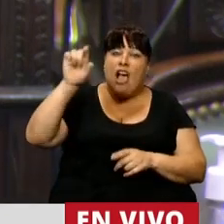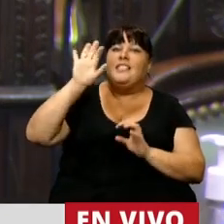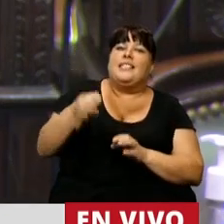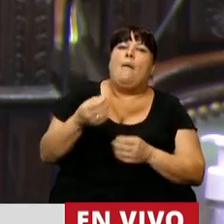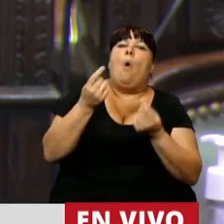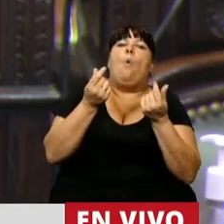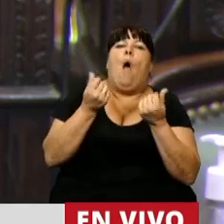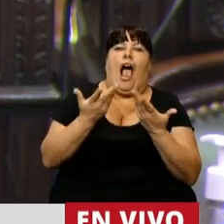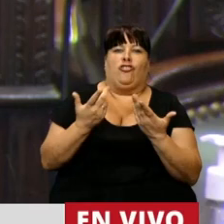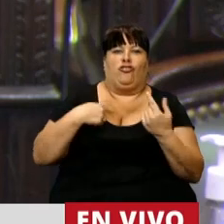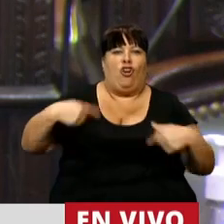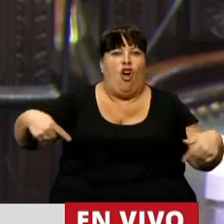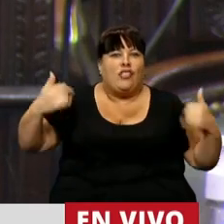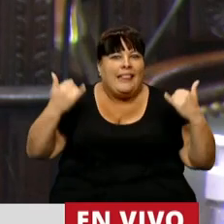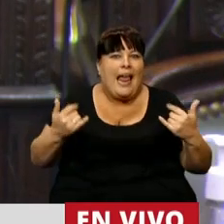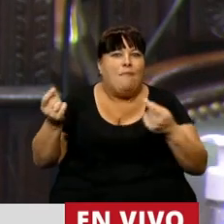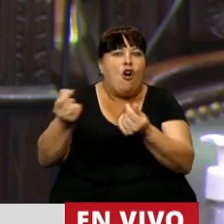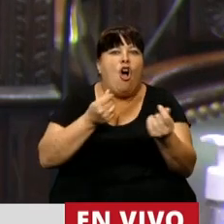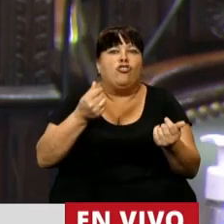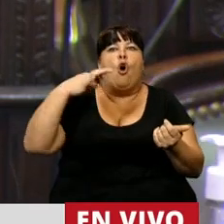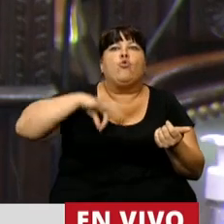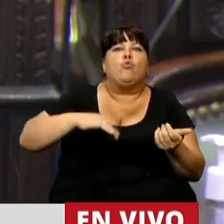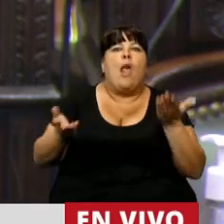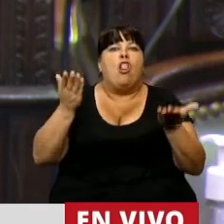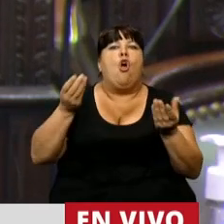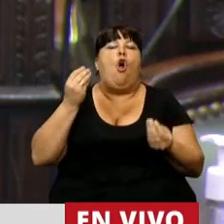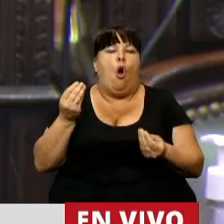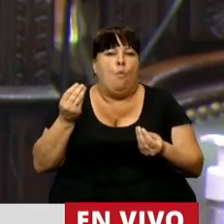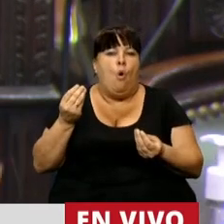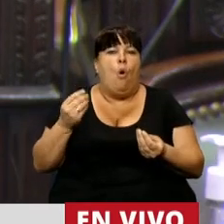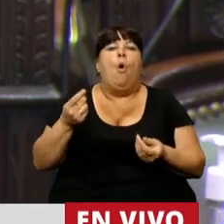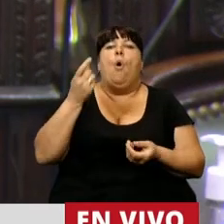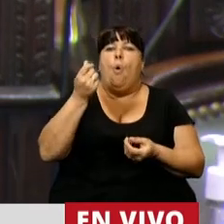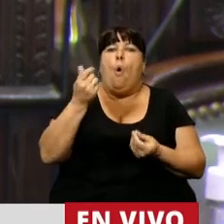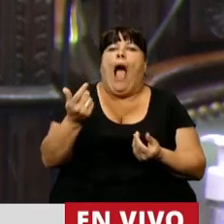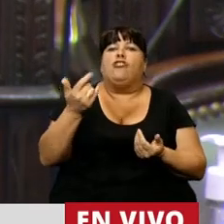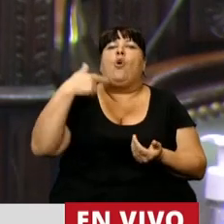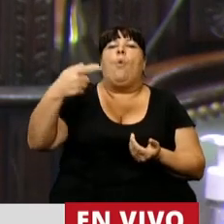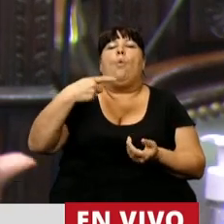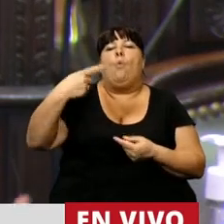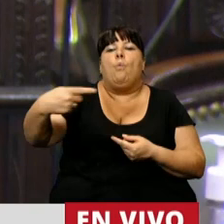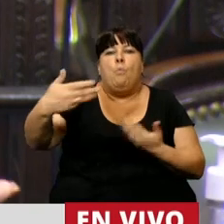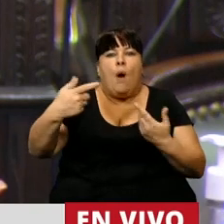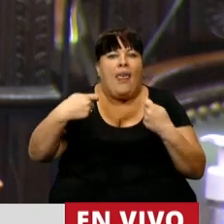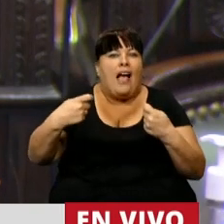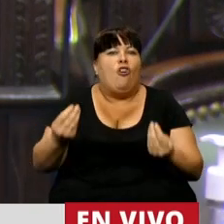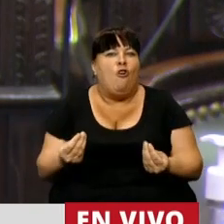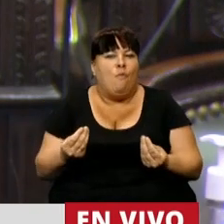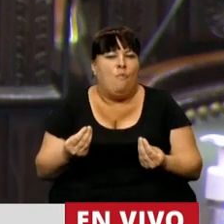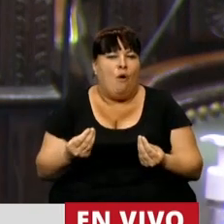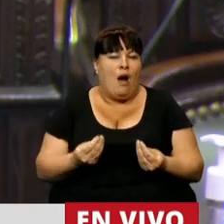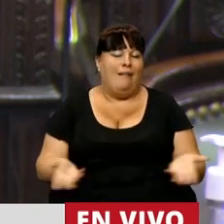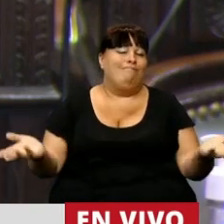cuánto vale lo que nosotros tenemos como ingreso, para cuánto nos va a valer y para cuánto nos va a servir.